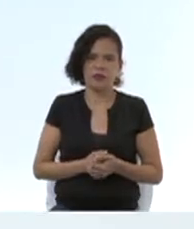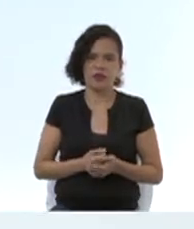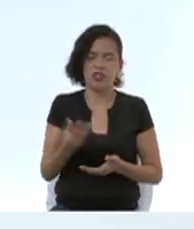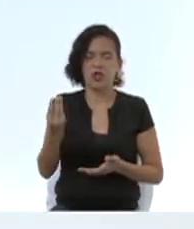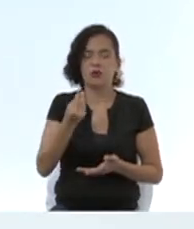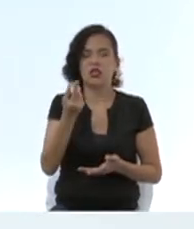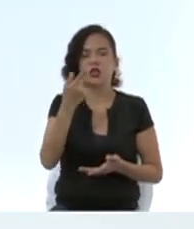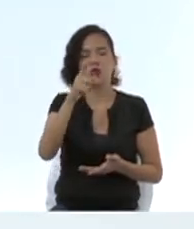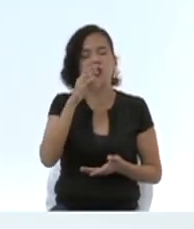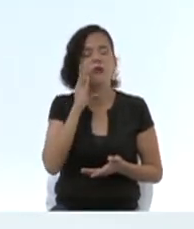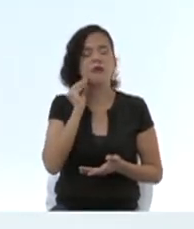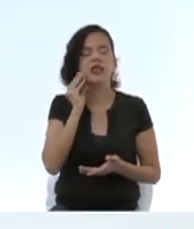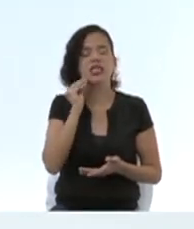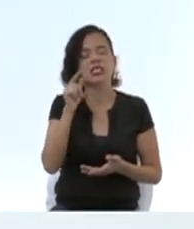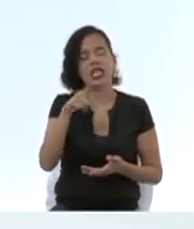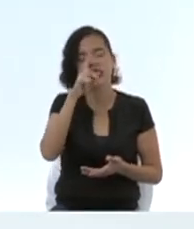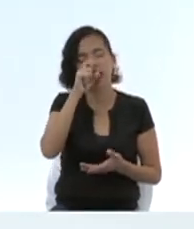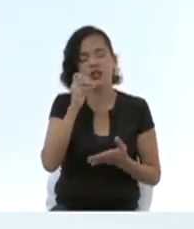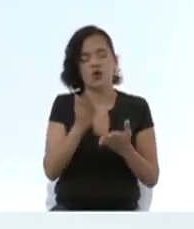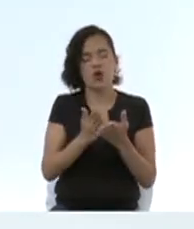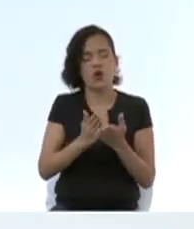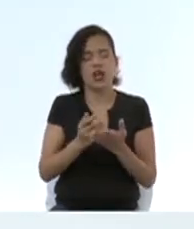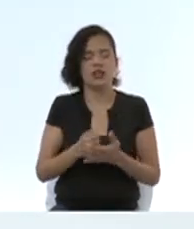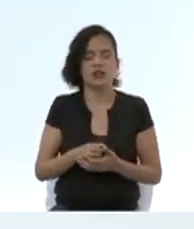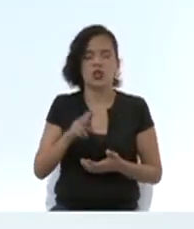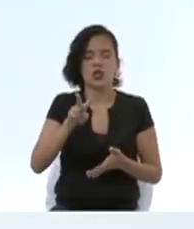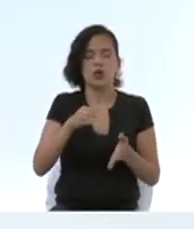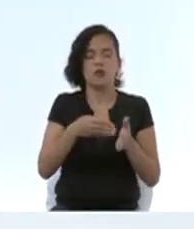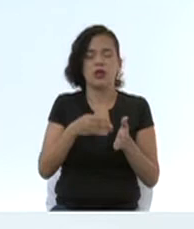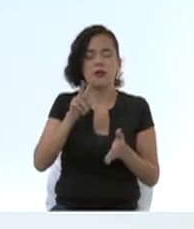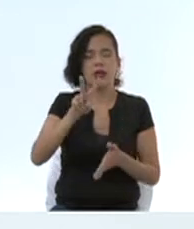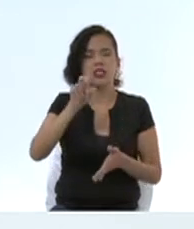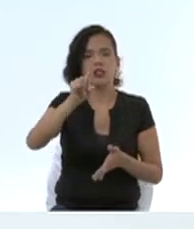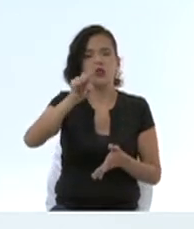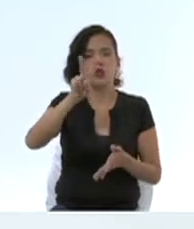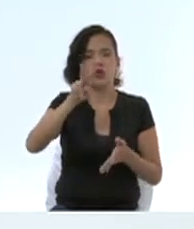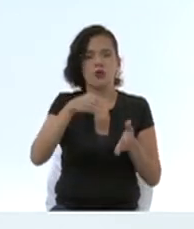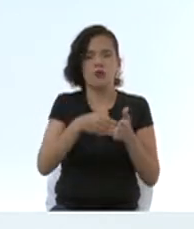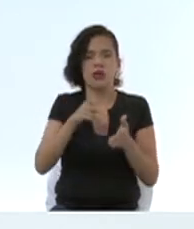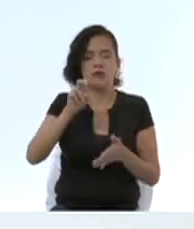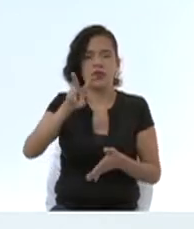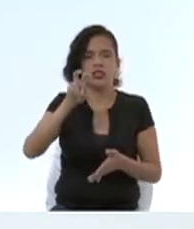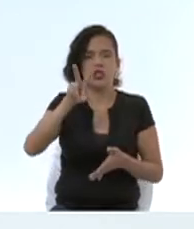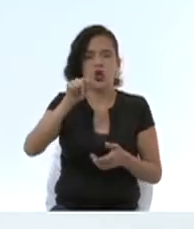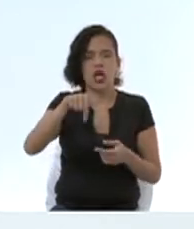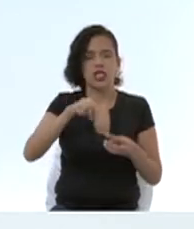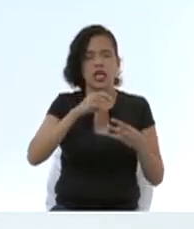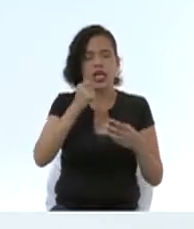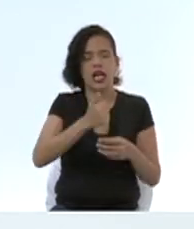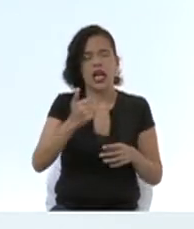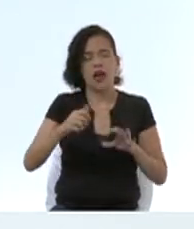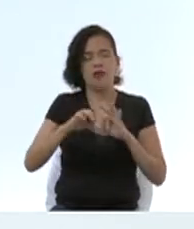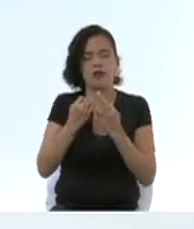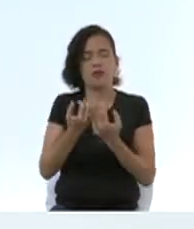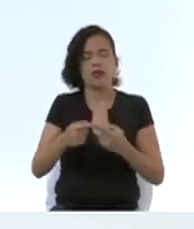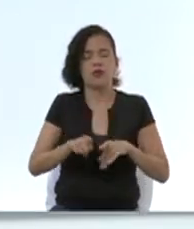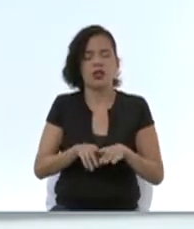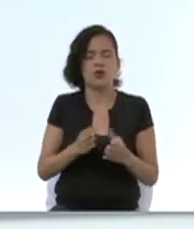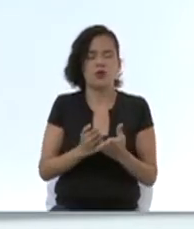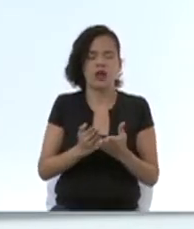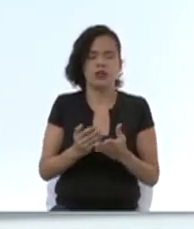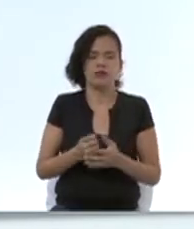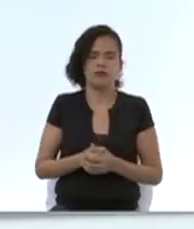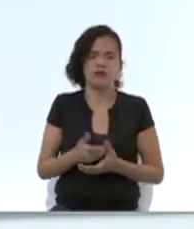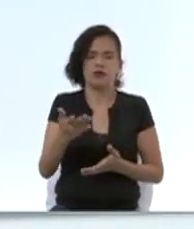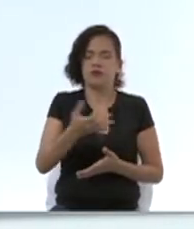sido tu experiencia este año escolar 2021-2022 en este programa Cada Familia Una Escuela? Realmente ha